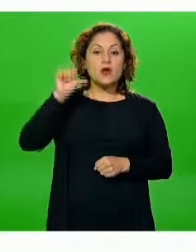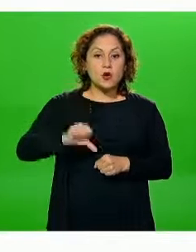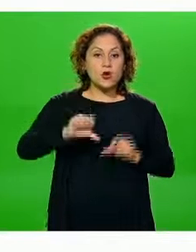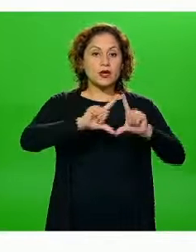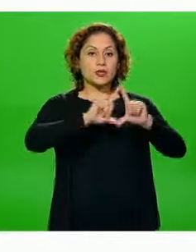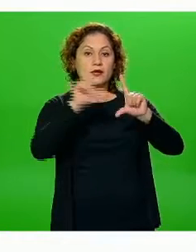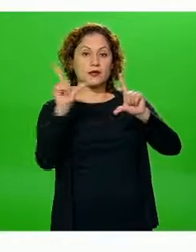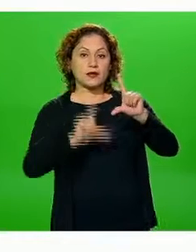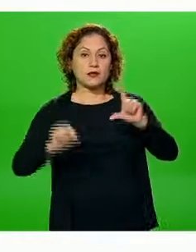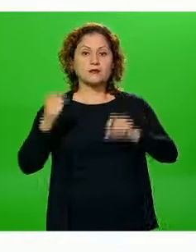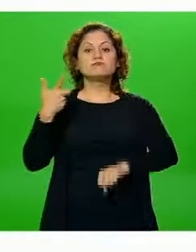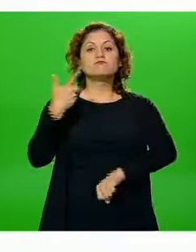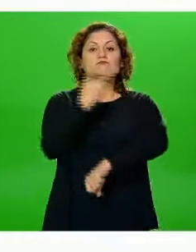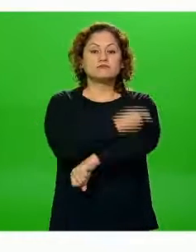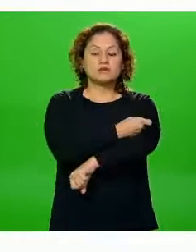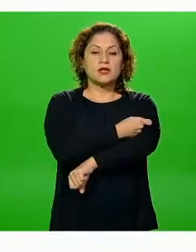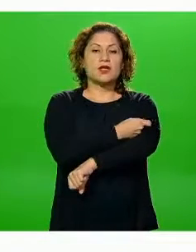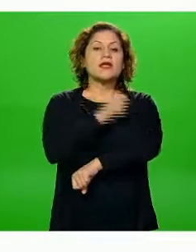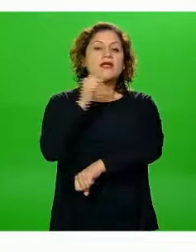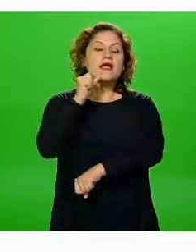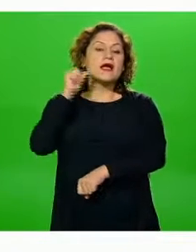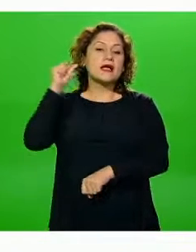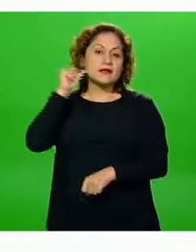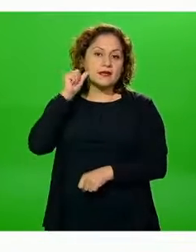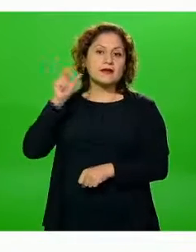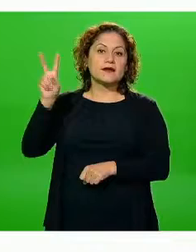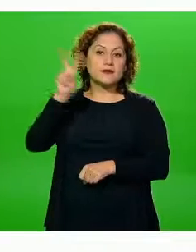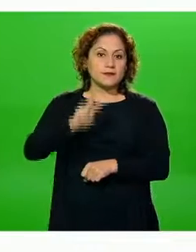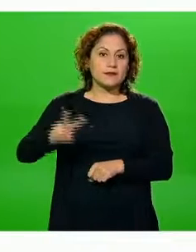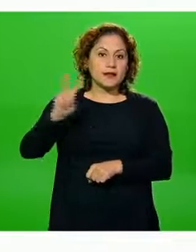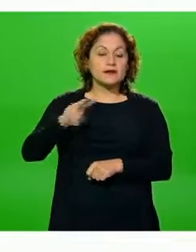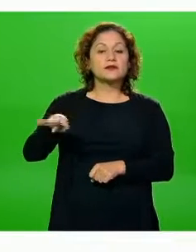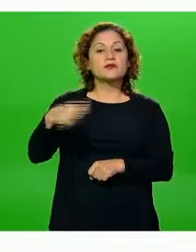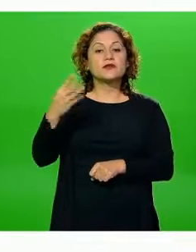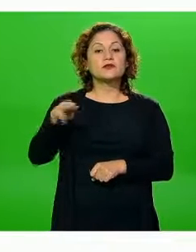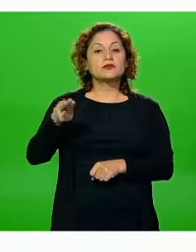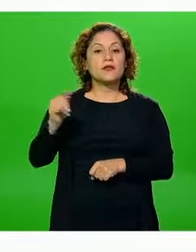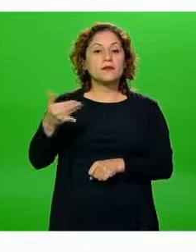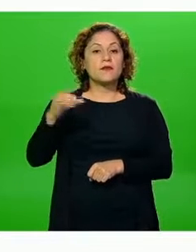nacional el día de ayer, viernes 14 de mayo,